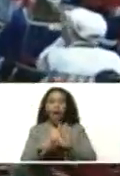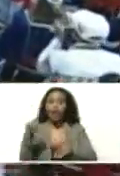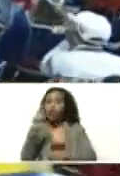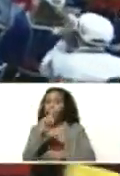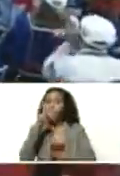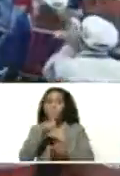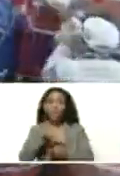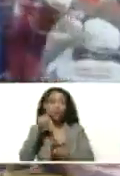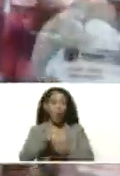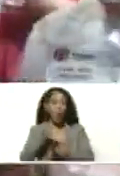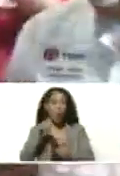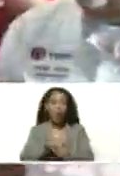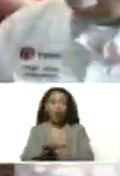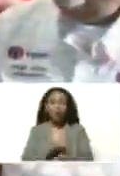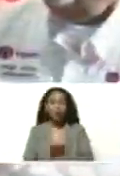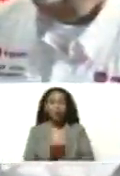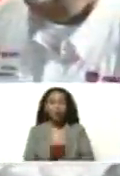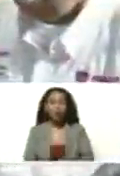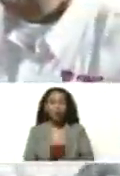petrolera.